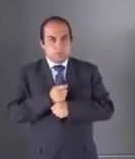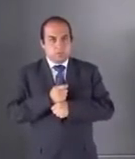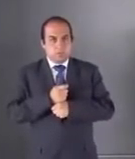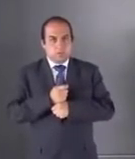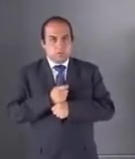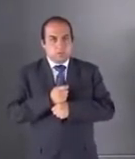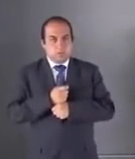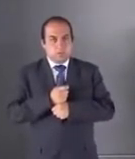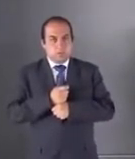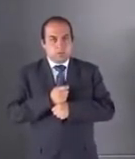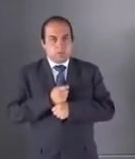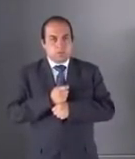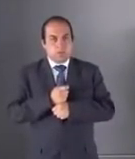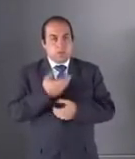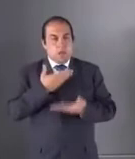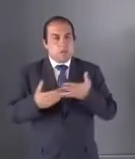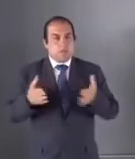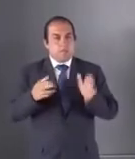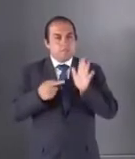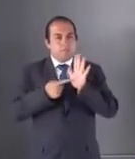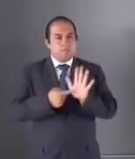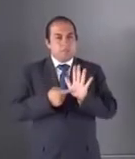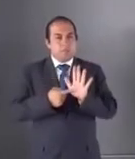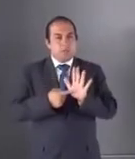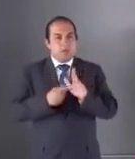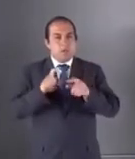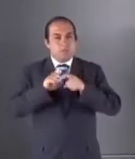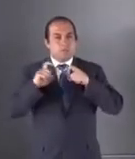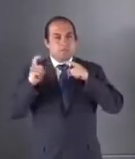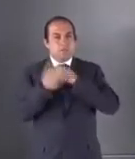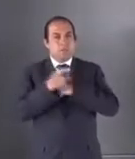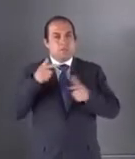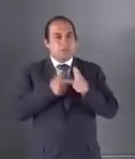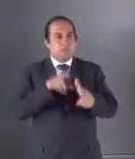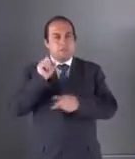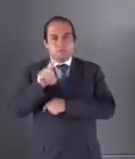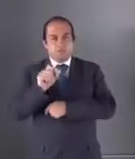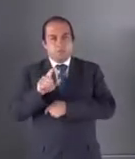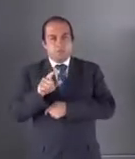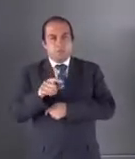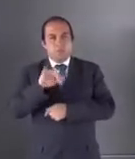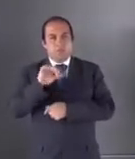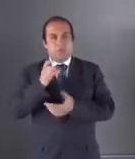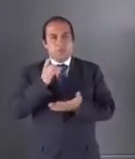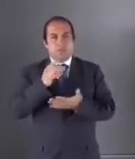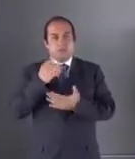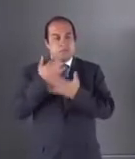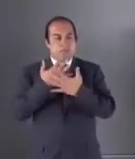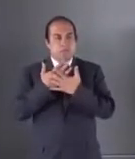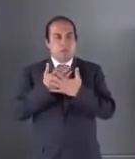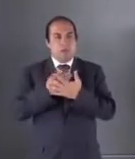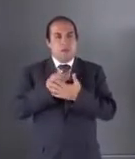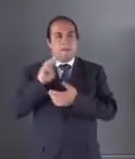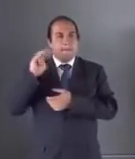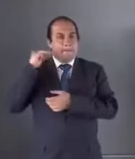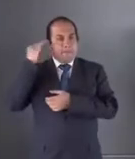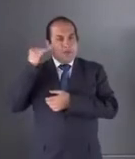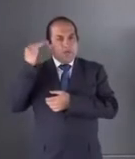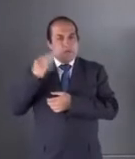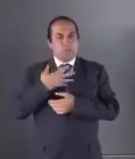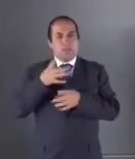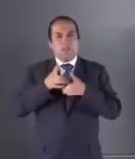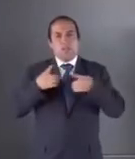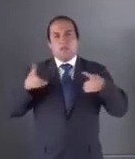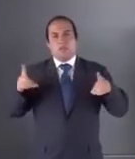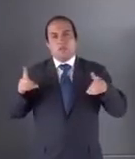el cablebus de esta línea sigue siendo la misma. Sí, estamos esperando en marzo ya que estén desarrollándose